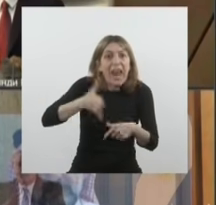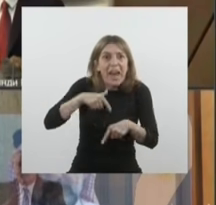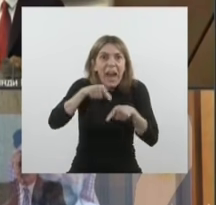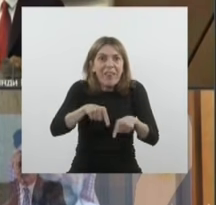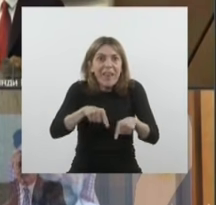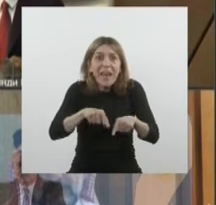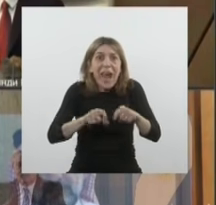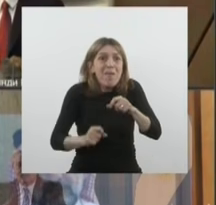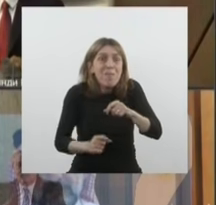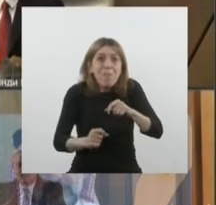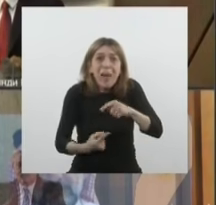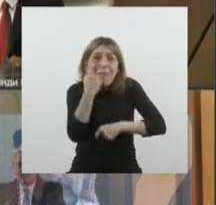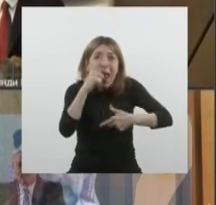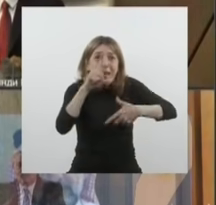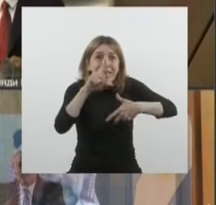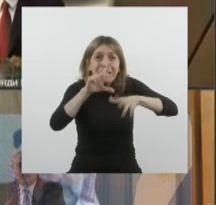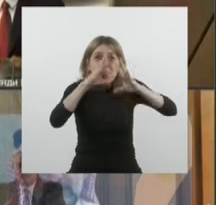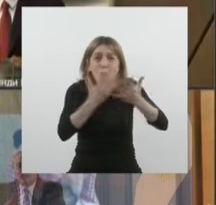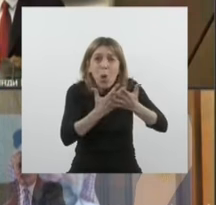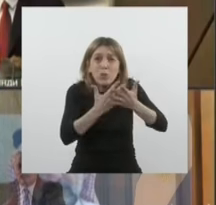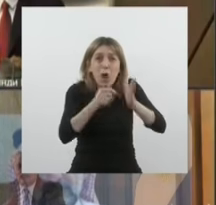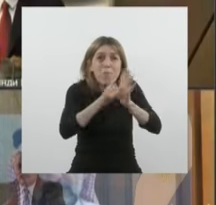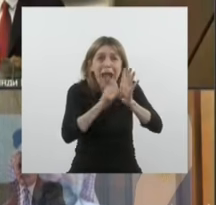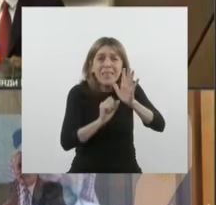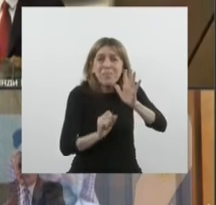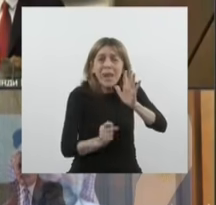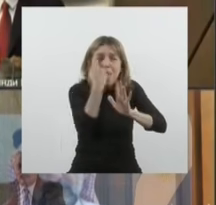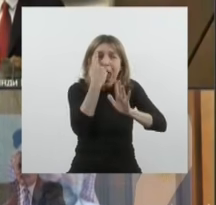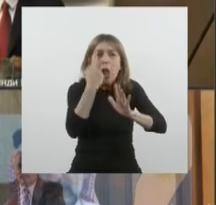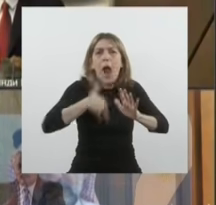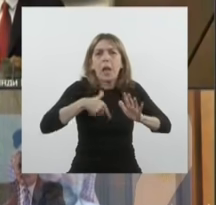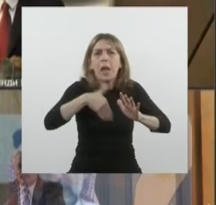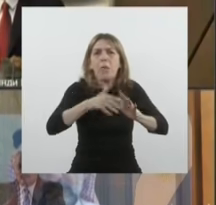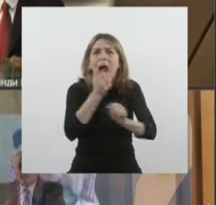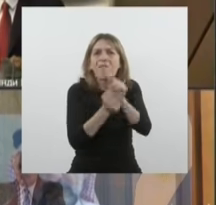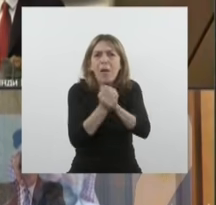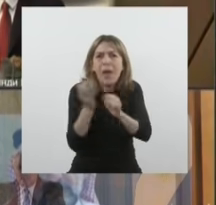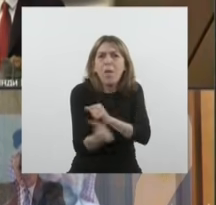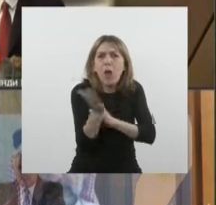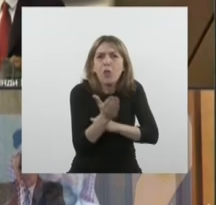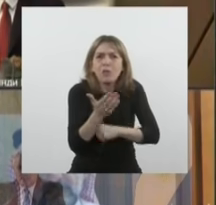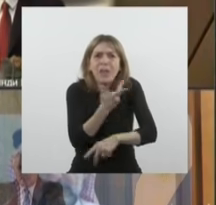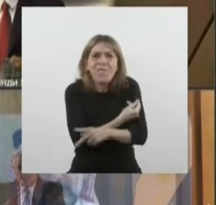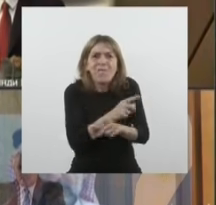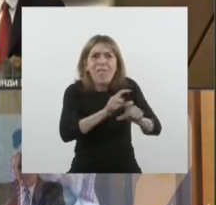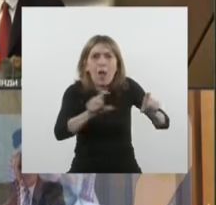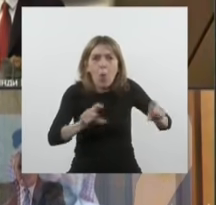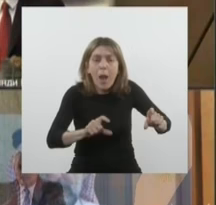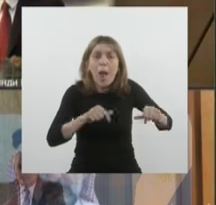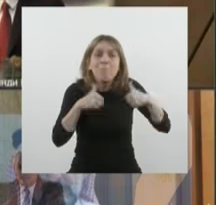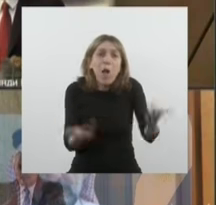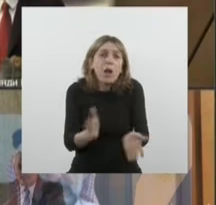país del mundo que le avisará la producción de ese banco y por eso se lo agradecemos